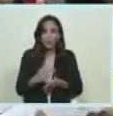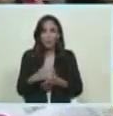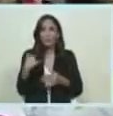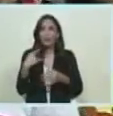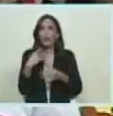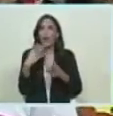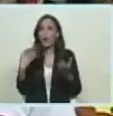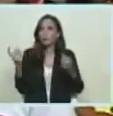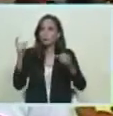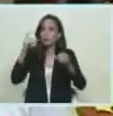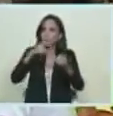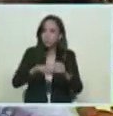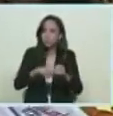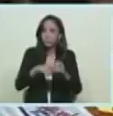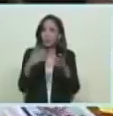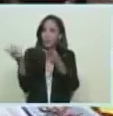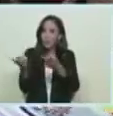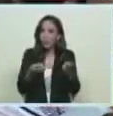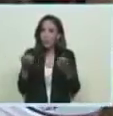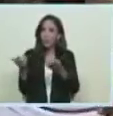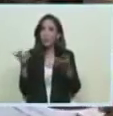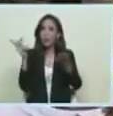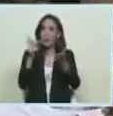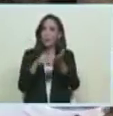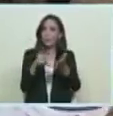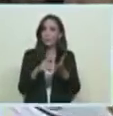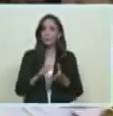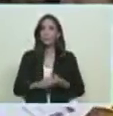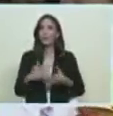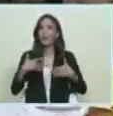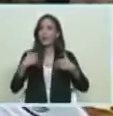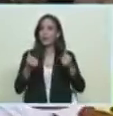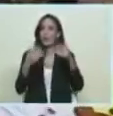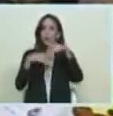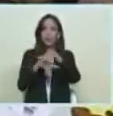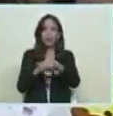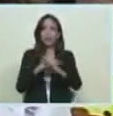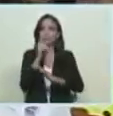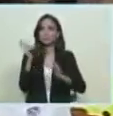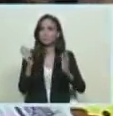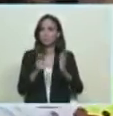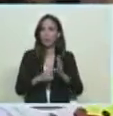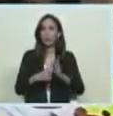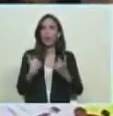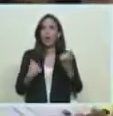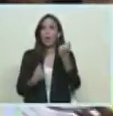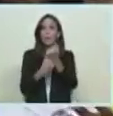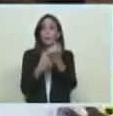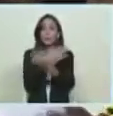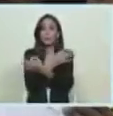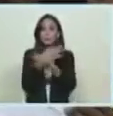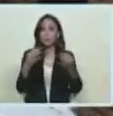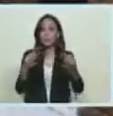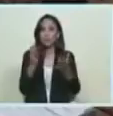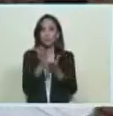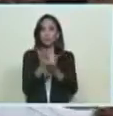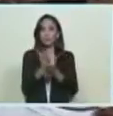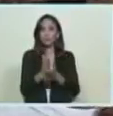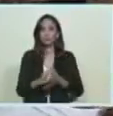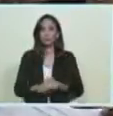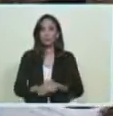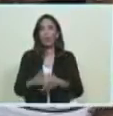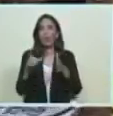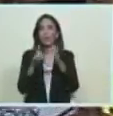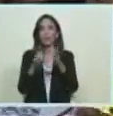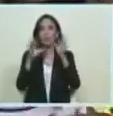de que verdaderamente nos aboque y en esa parte se nos garantice nuestra salud integral. Presidente, cuente con nuestro apoyo. El Liceo Andrés